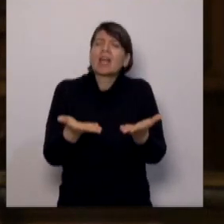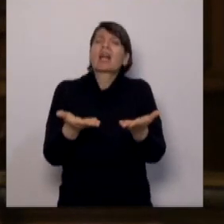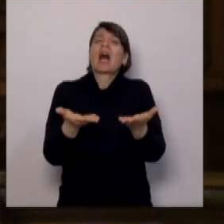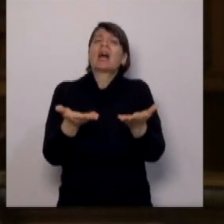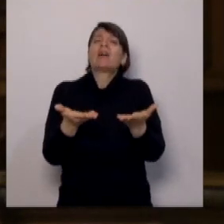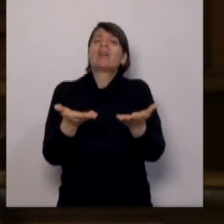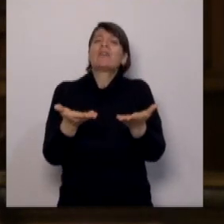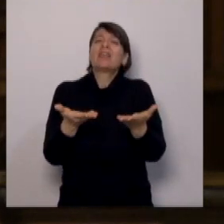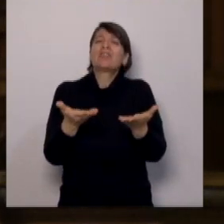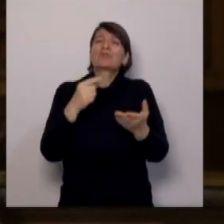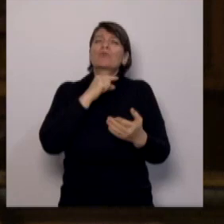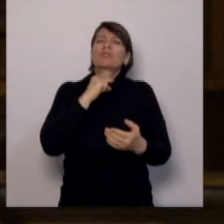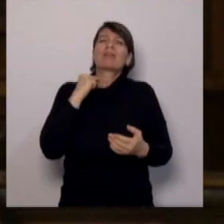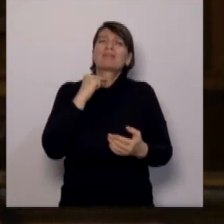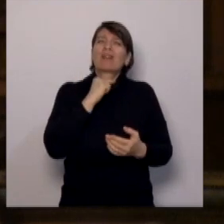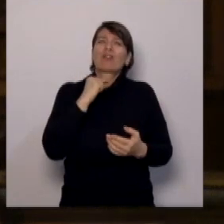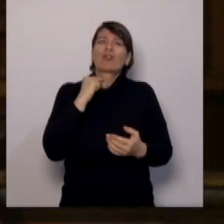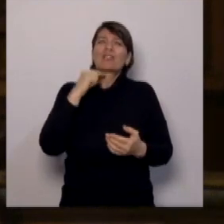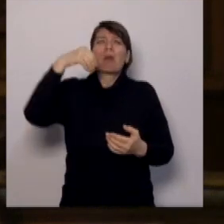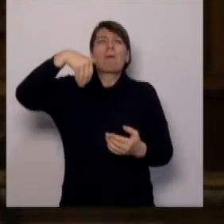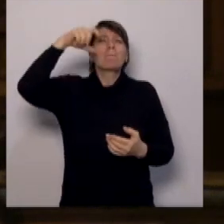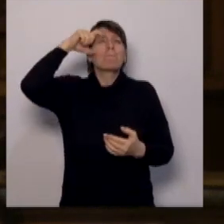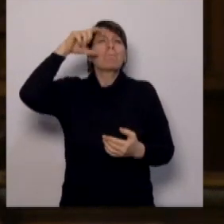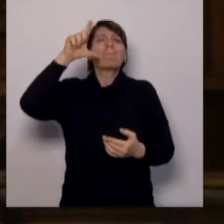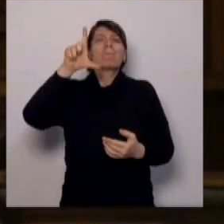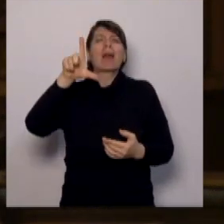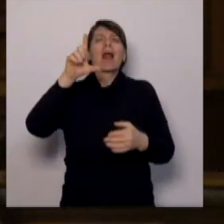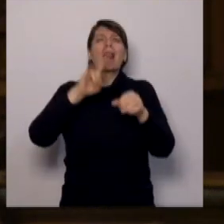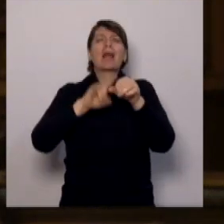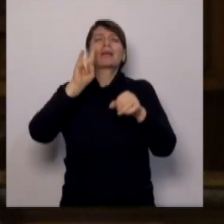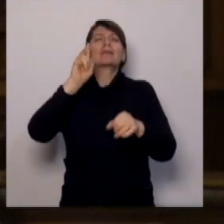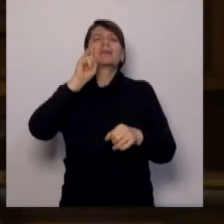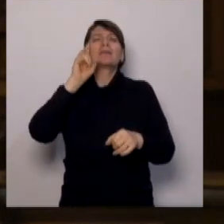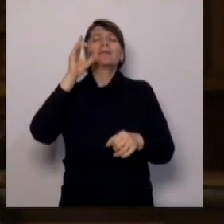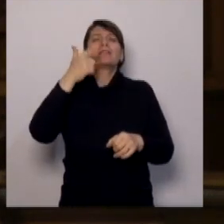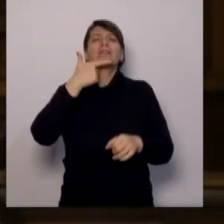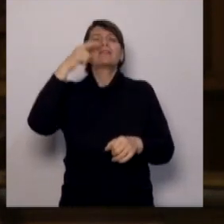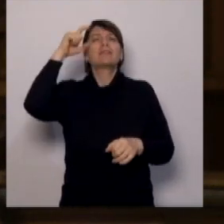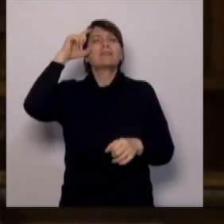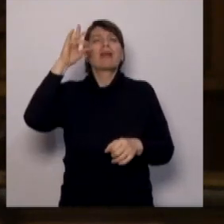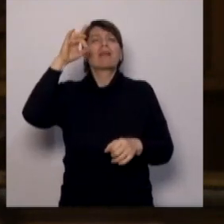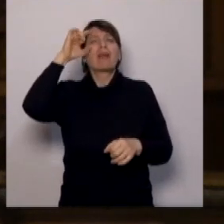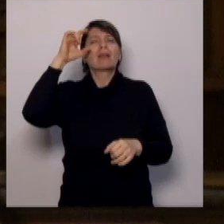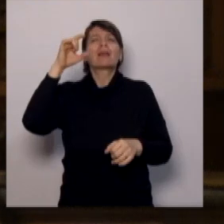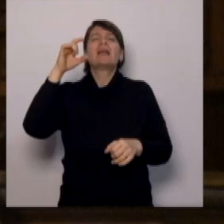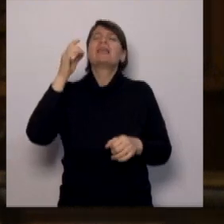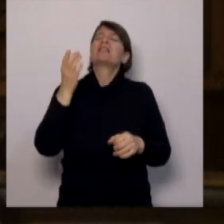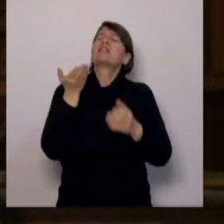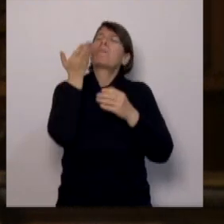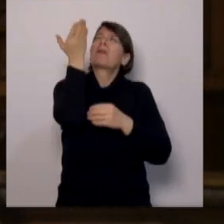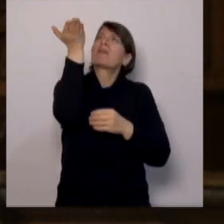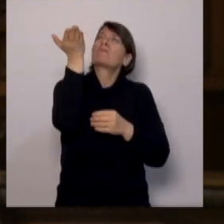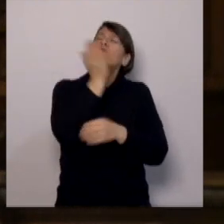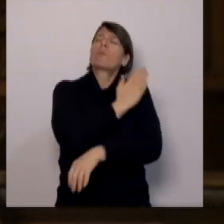tu sumo sacerdote Melquisedec. Te pedimos humildemente, Dios